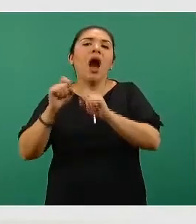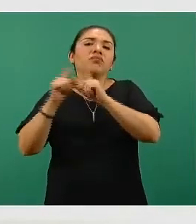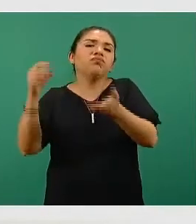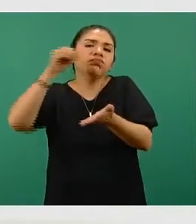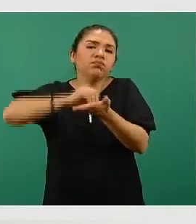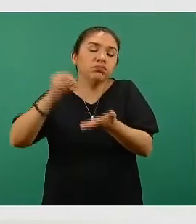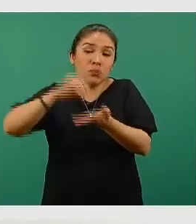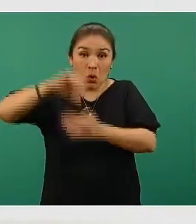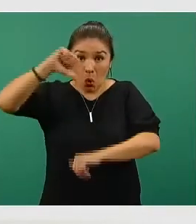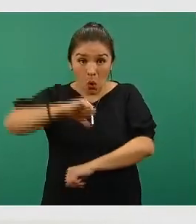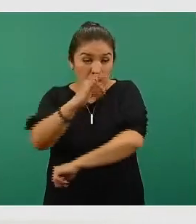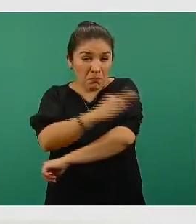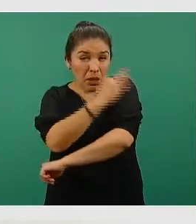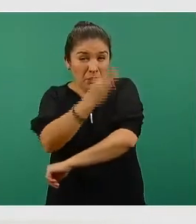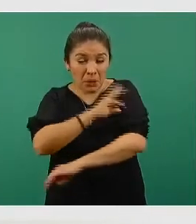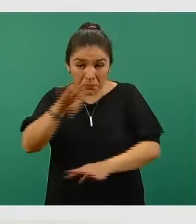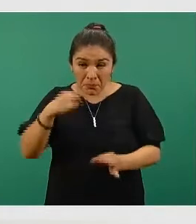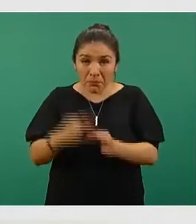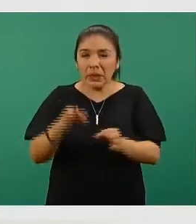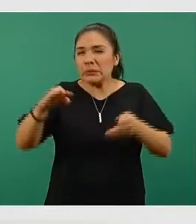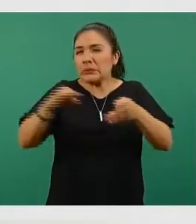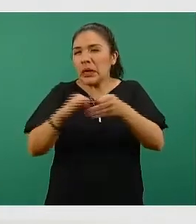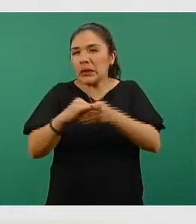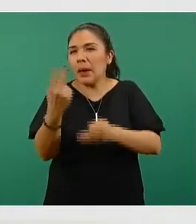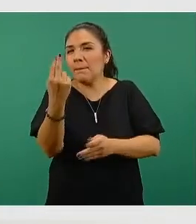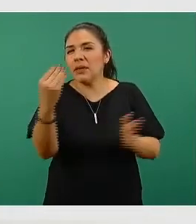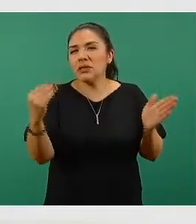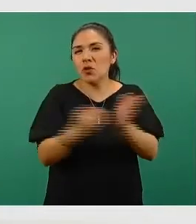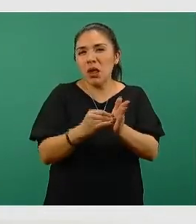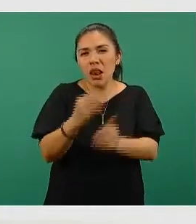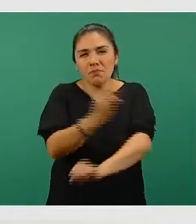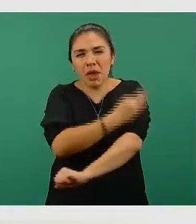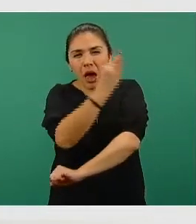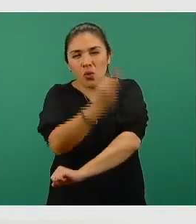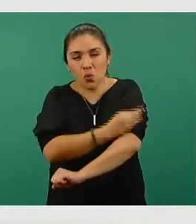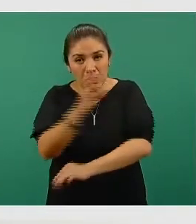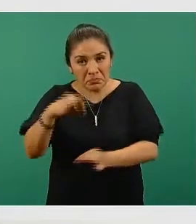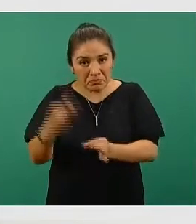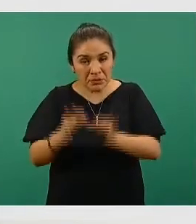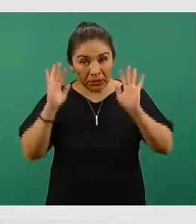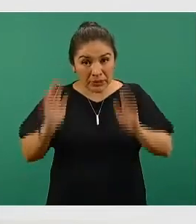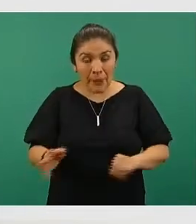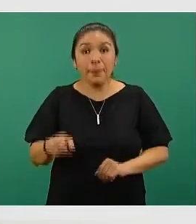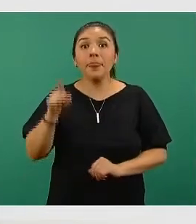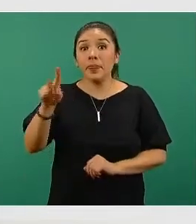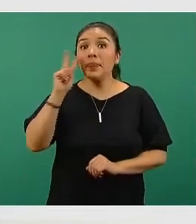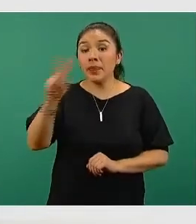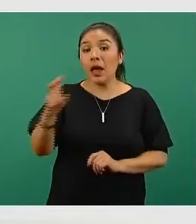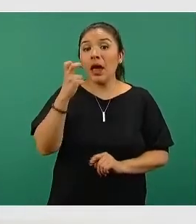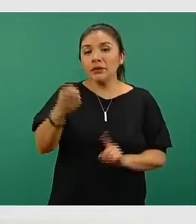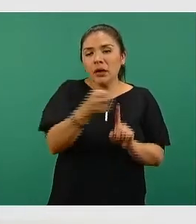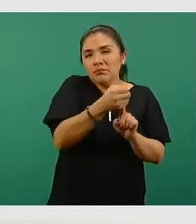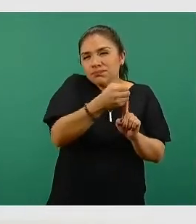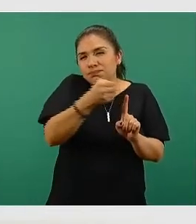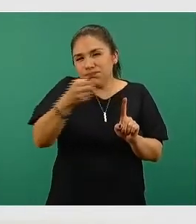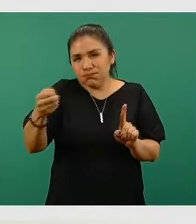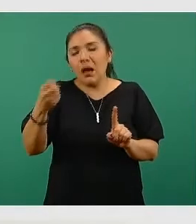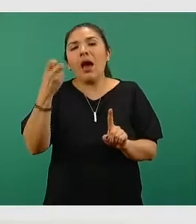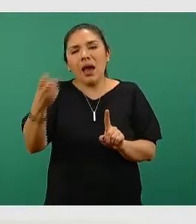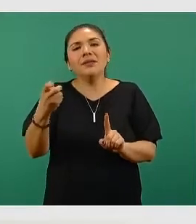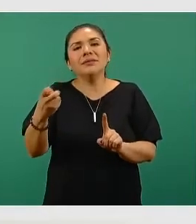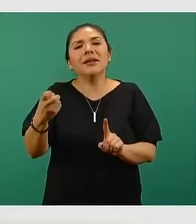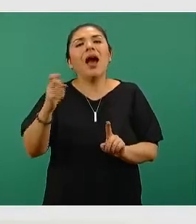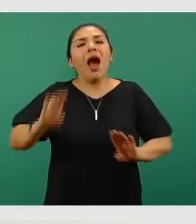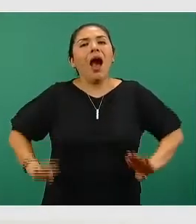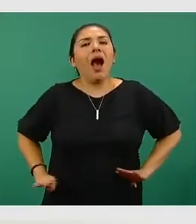se han aplicado cerca de 25,000 dosis, y como pueden ver en las secuencias, esto